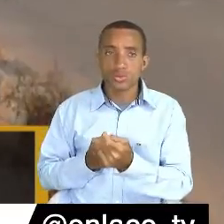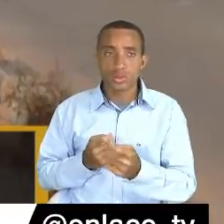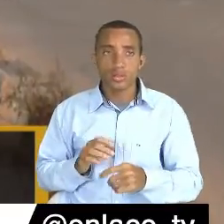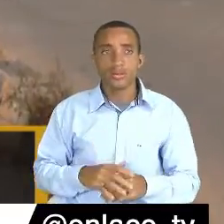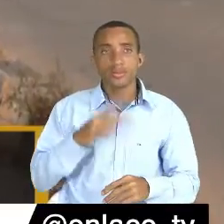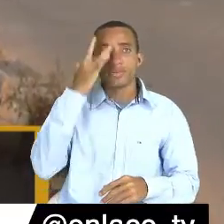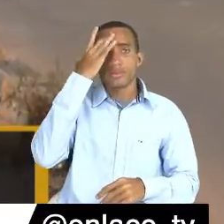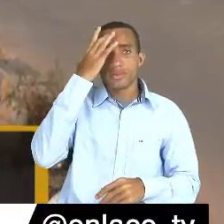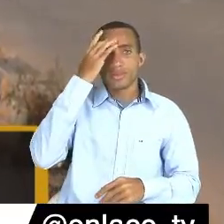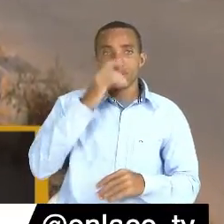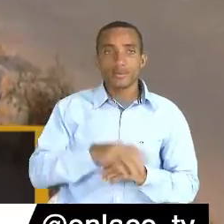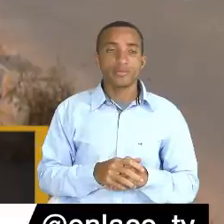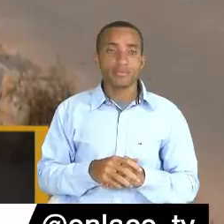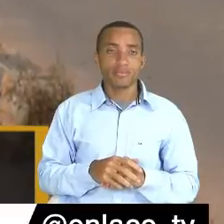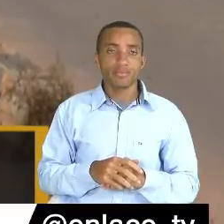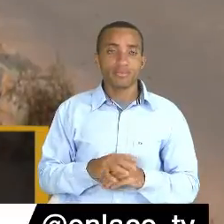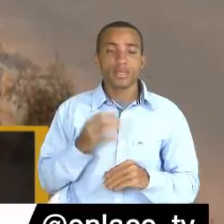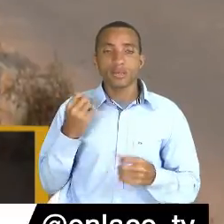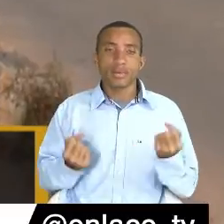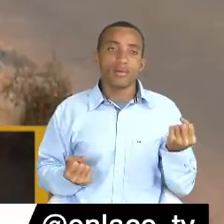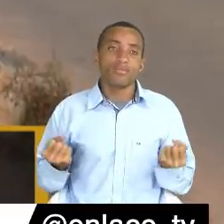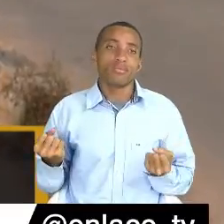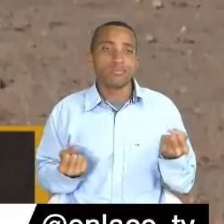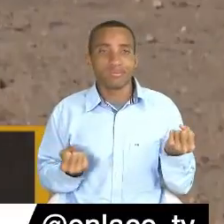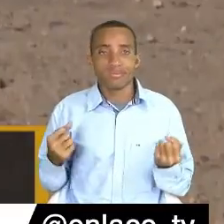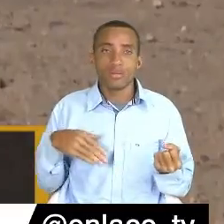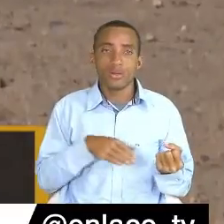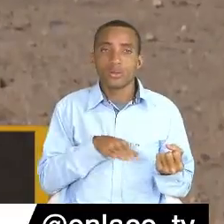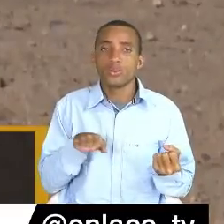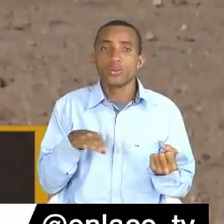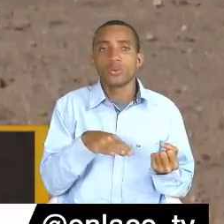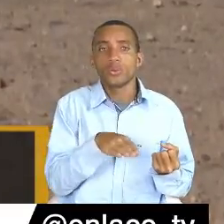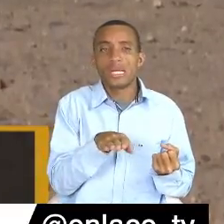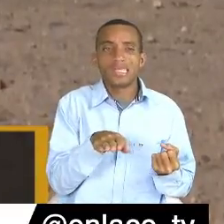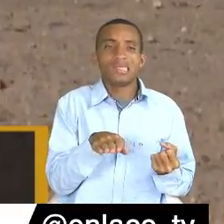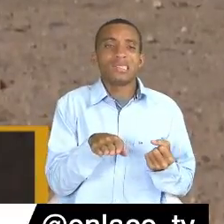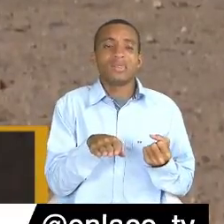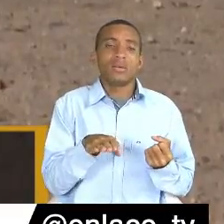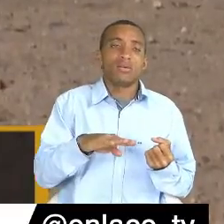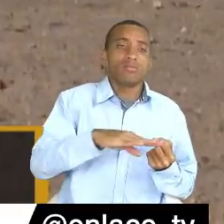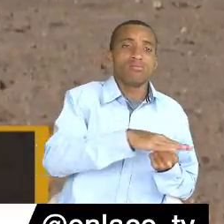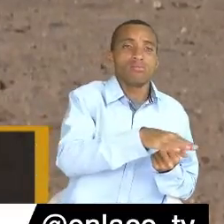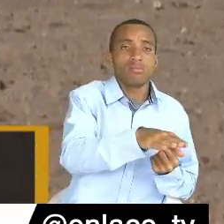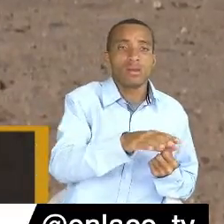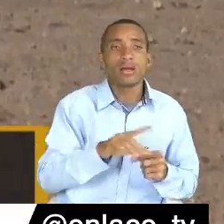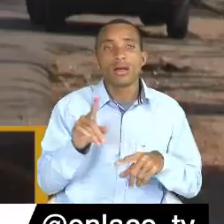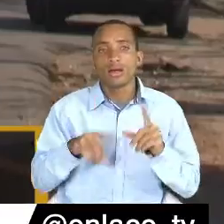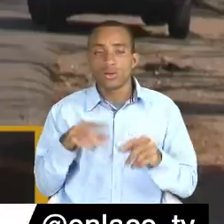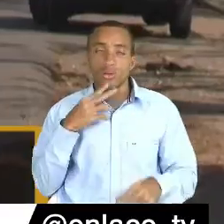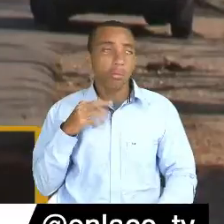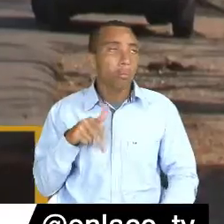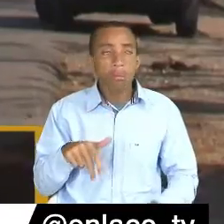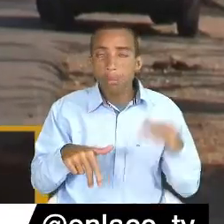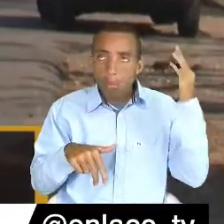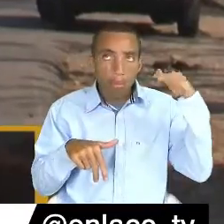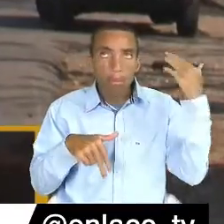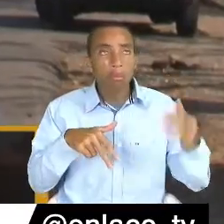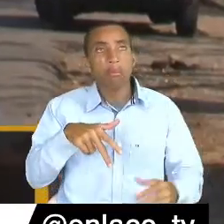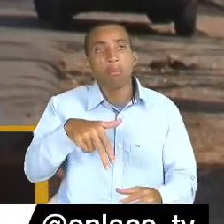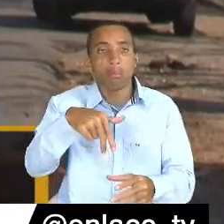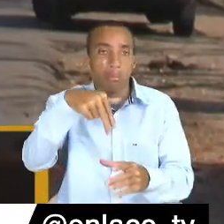porque todo el transporte tiene que desviarse por el otro carril y hay gente que no sabe incluso y camiones que se meten ahí, entonces es un riesgo para la vida de